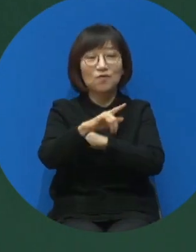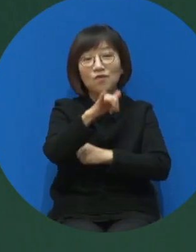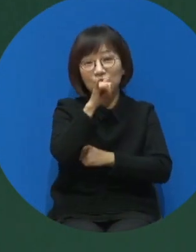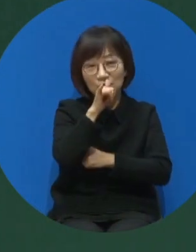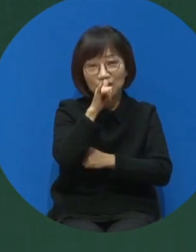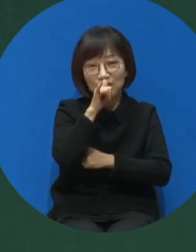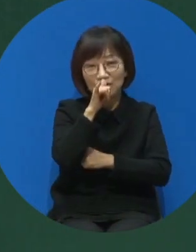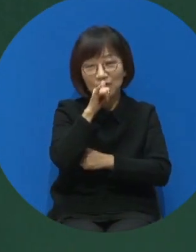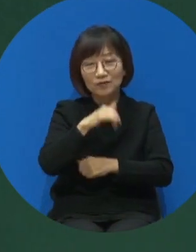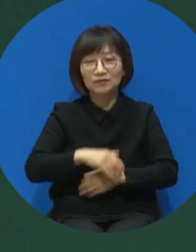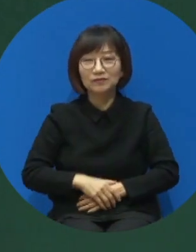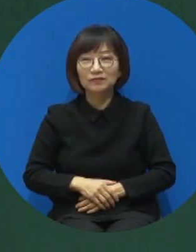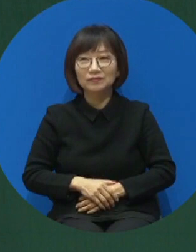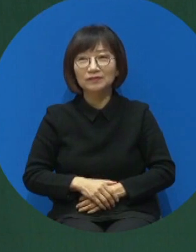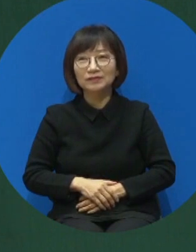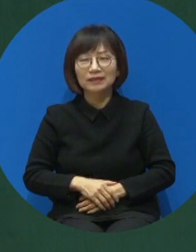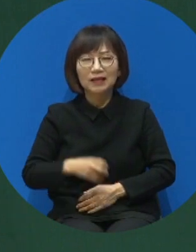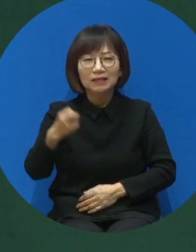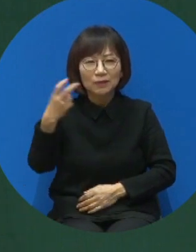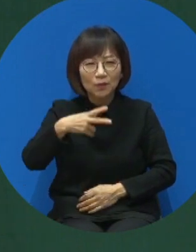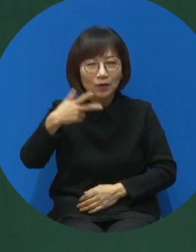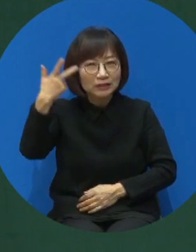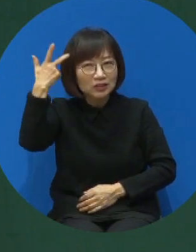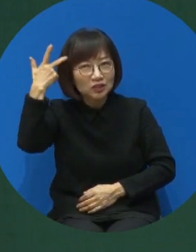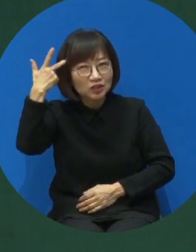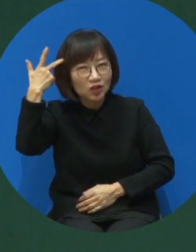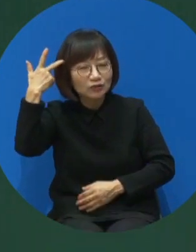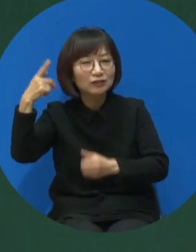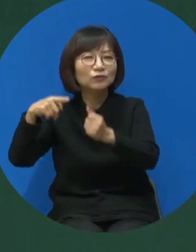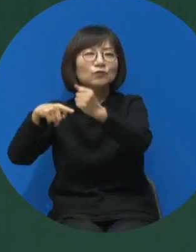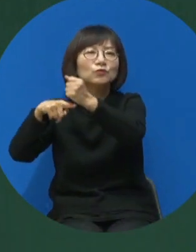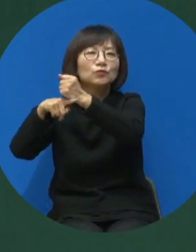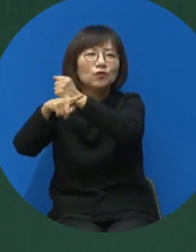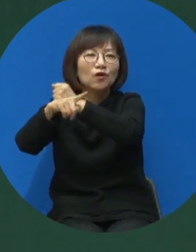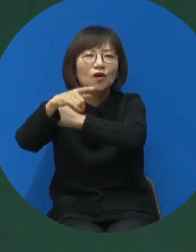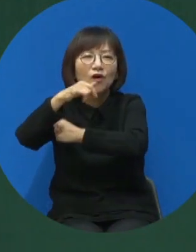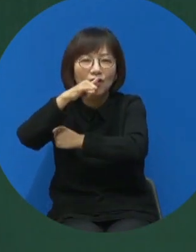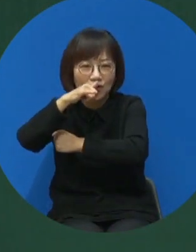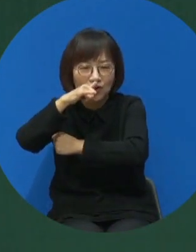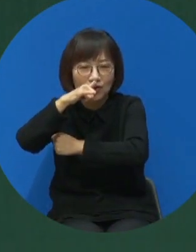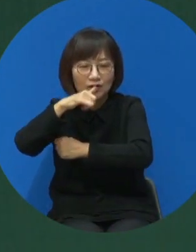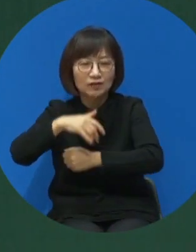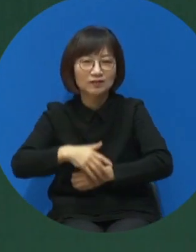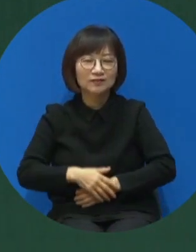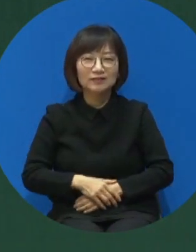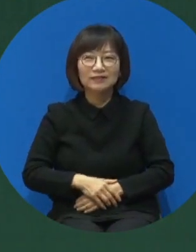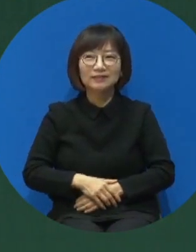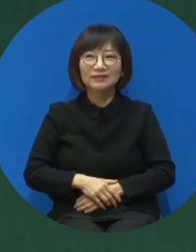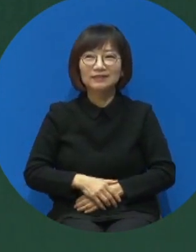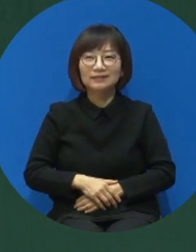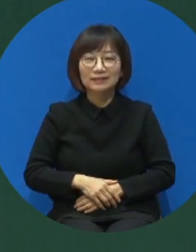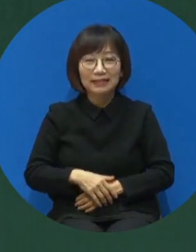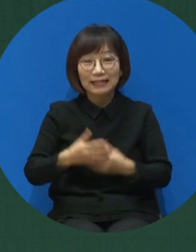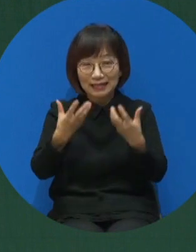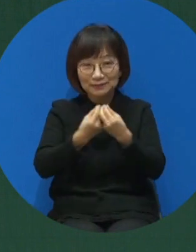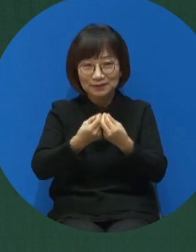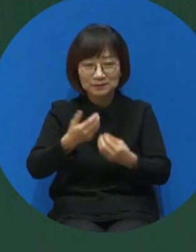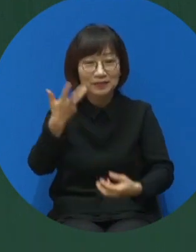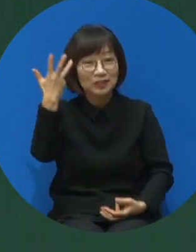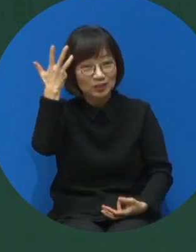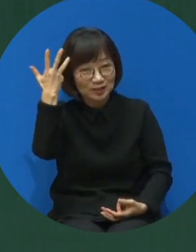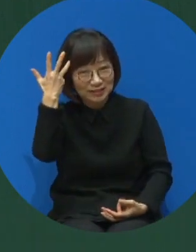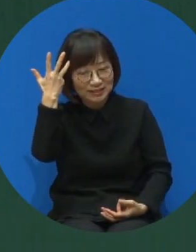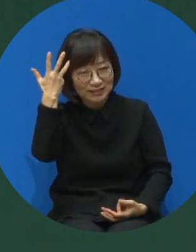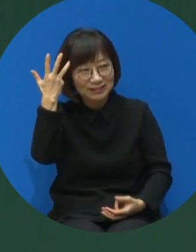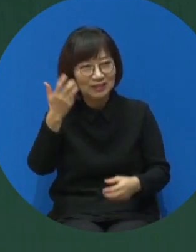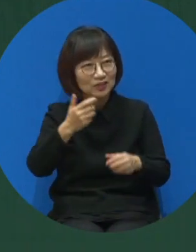se ve murió y en un 65 acto y es mitad también hay una ciencia mental la charla que en otras lenguas y